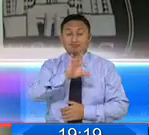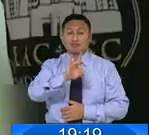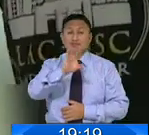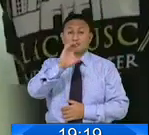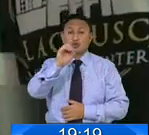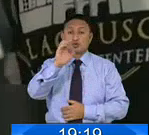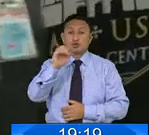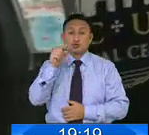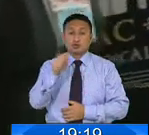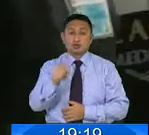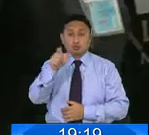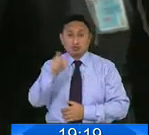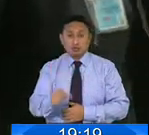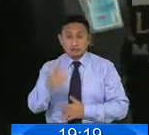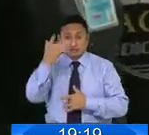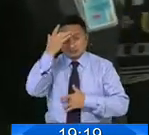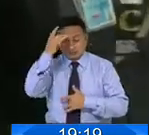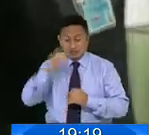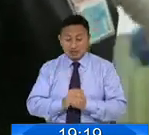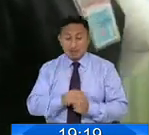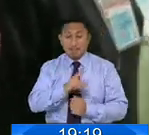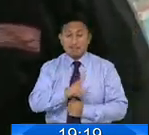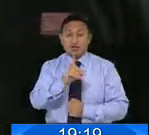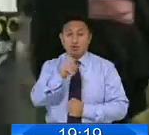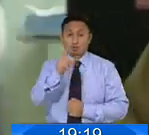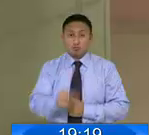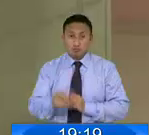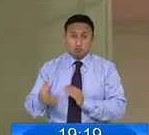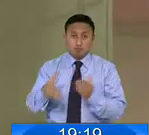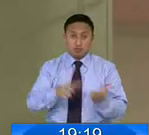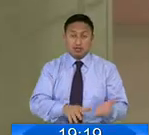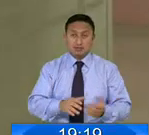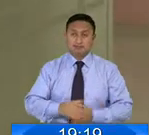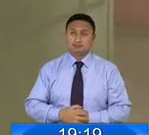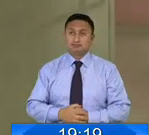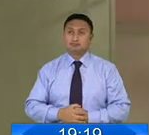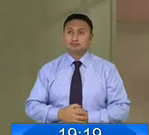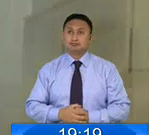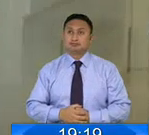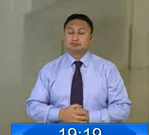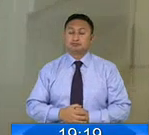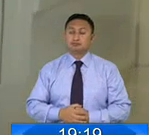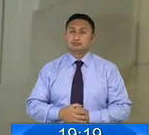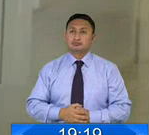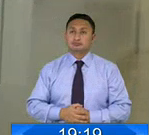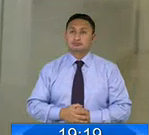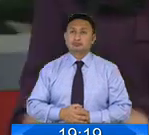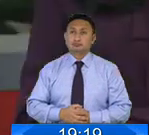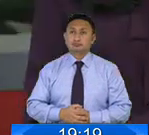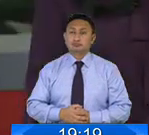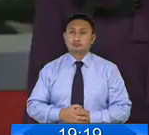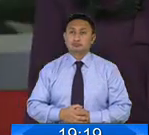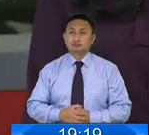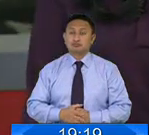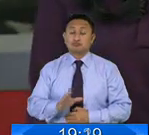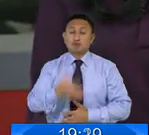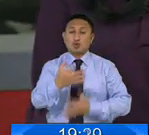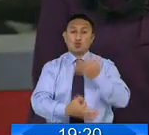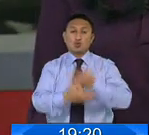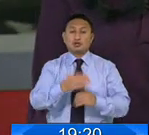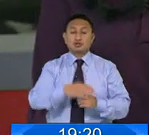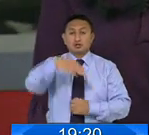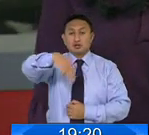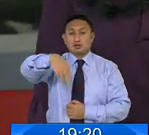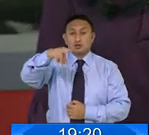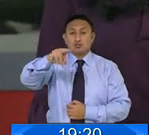contagios y 21.000 personas fallecidas a causa de la enfermedad. Informó Ismenia Solórzano. El juez Fernando